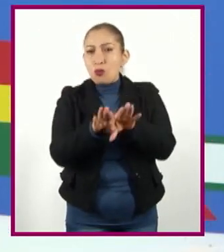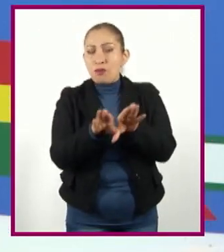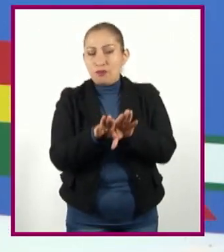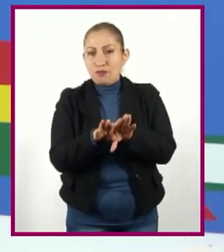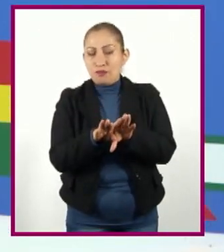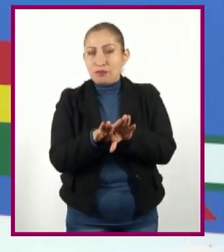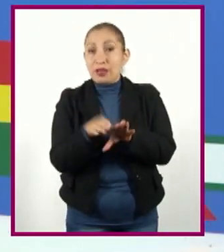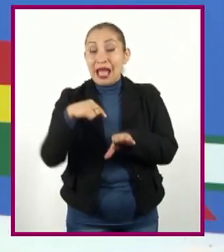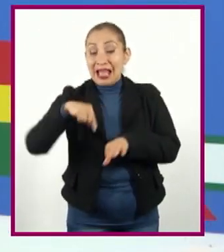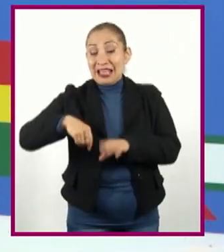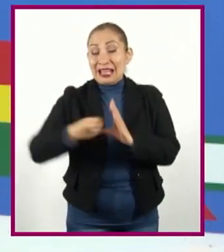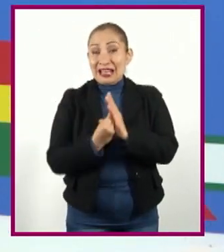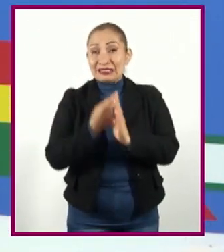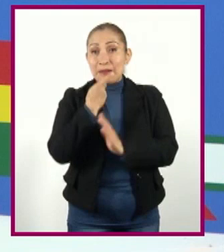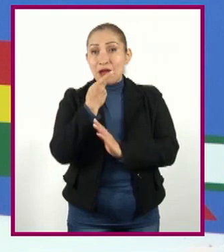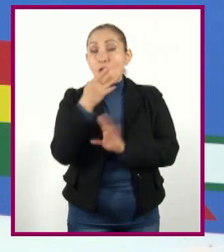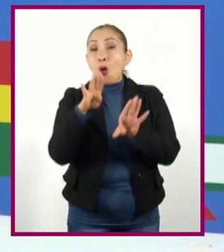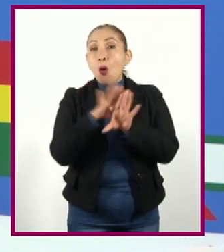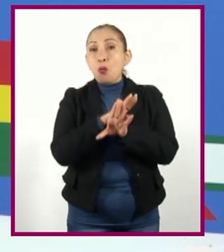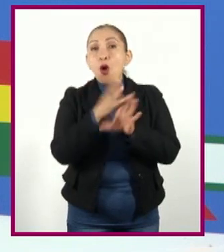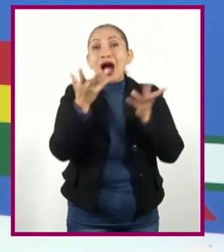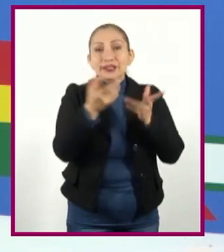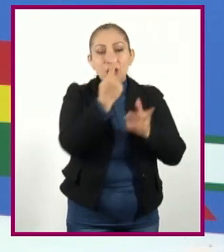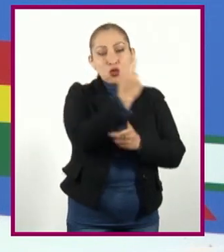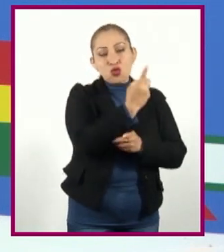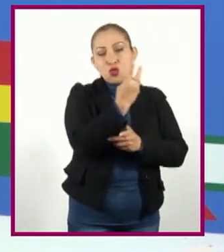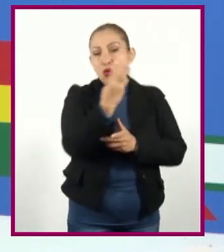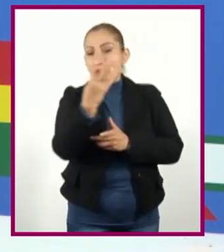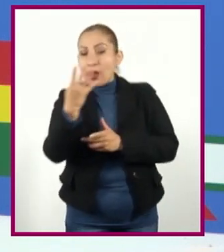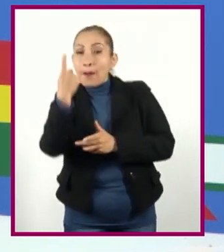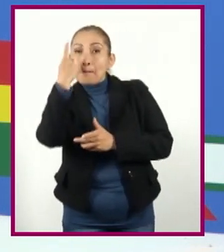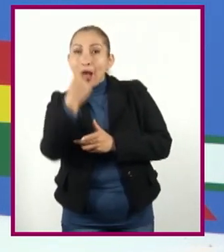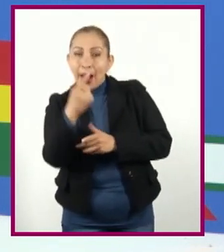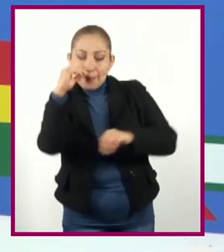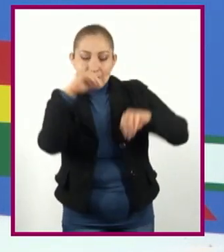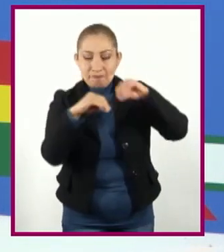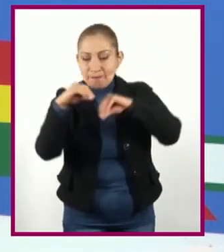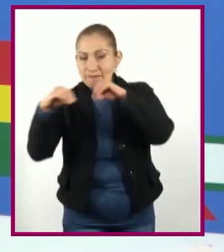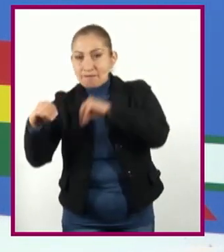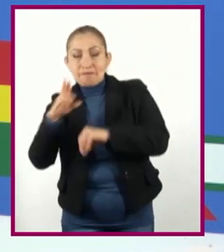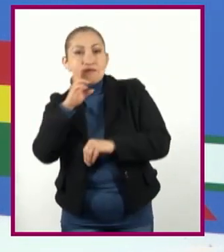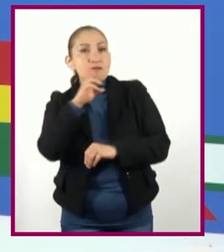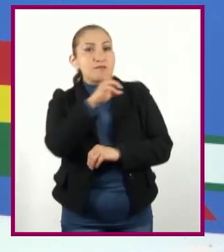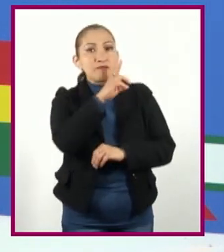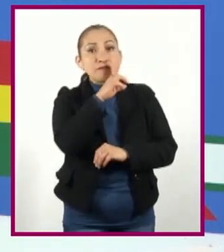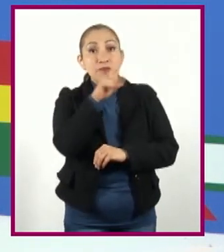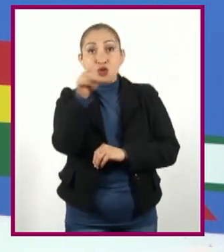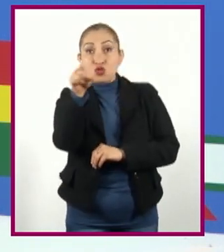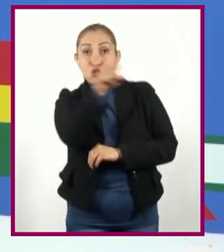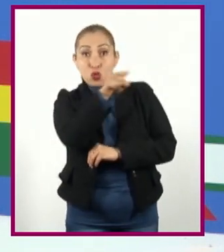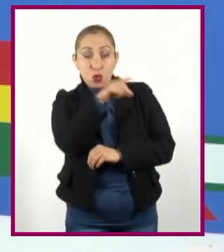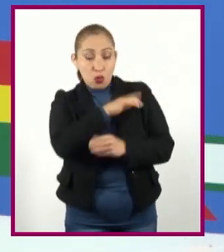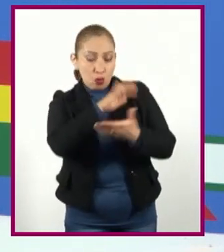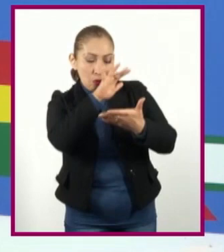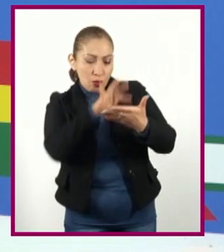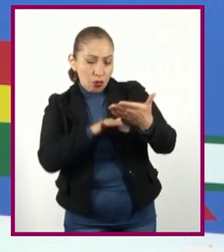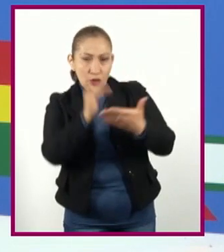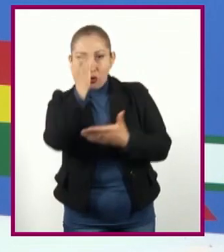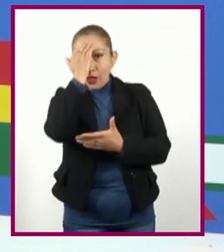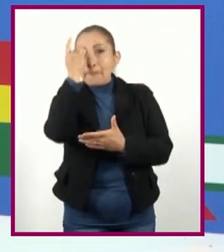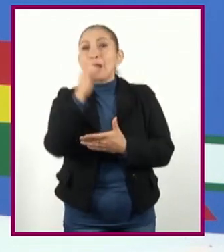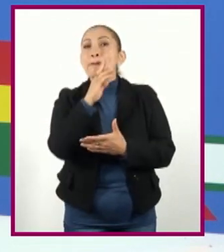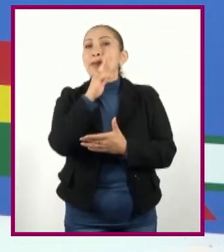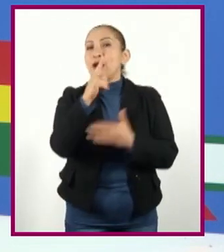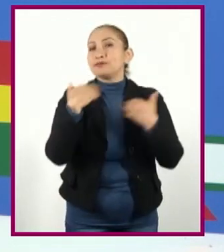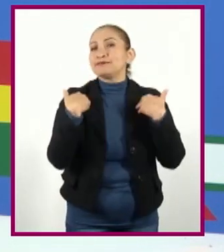sesión, hablaremos sobre el proceso que se lleva a cabo para desarrollar una noticia y lo que como lectores tenemos que conocer para una